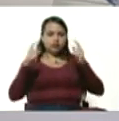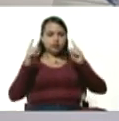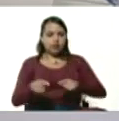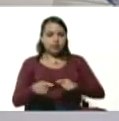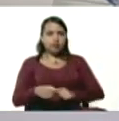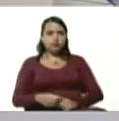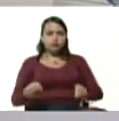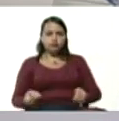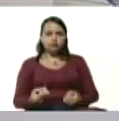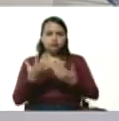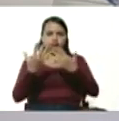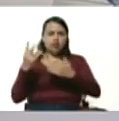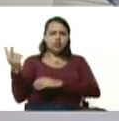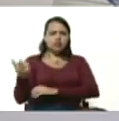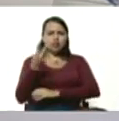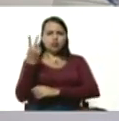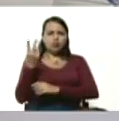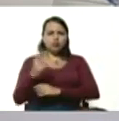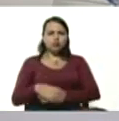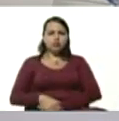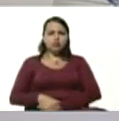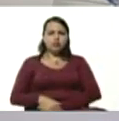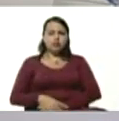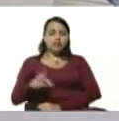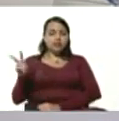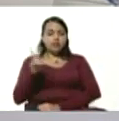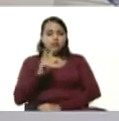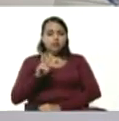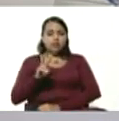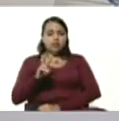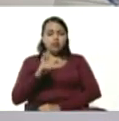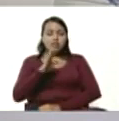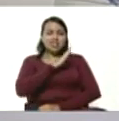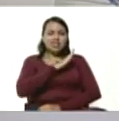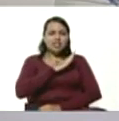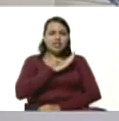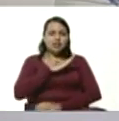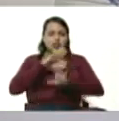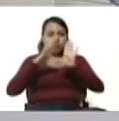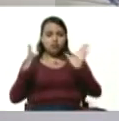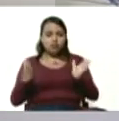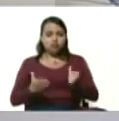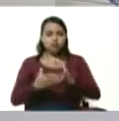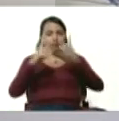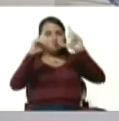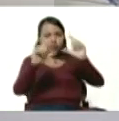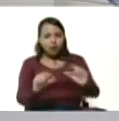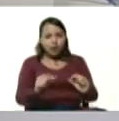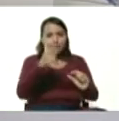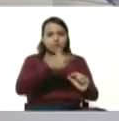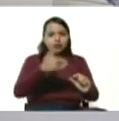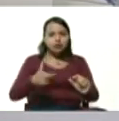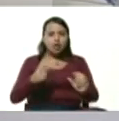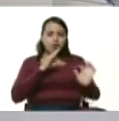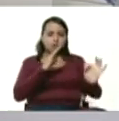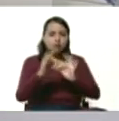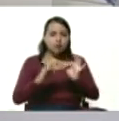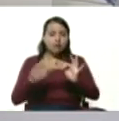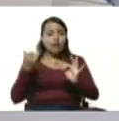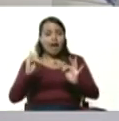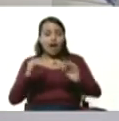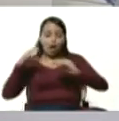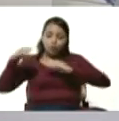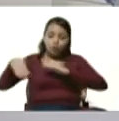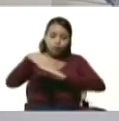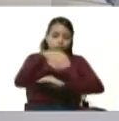rebrote de esta segunda oleada de casos Venezuela sigue siendo uno de los países a nivel global con la menor cantidad de casos y sobre todo estando rodeados por países